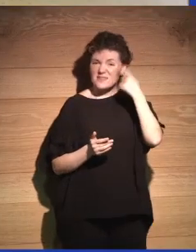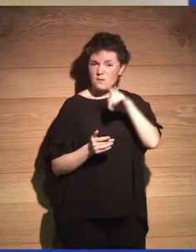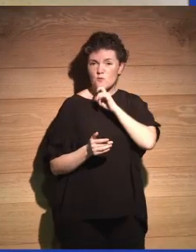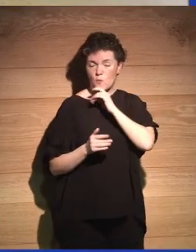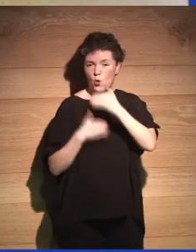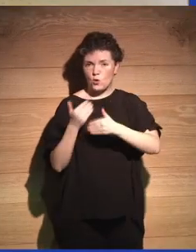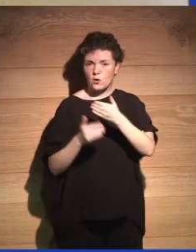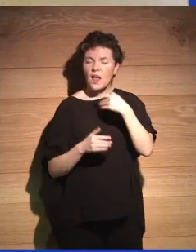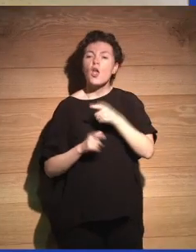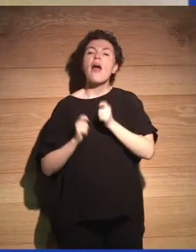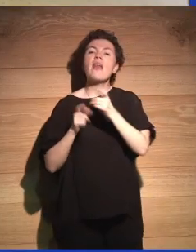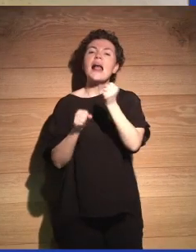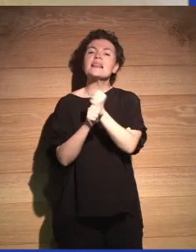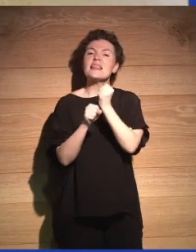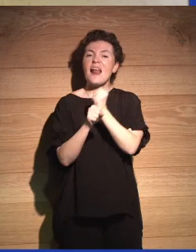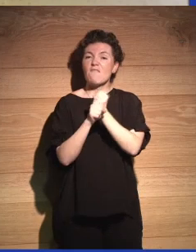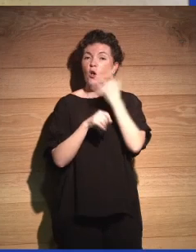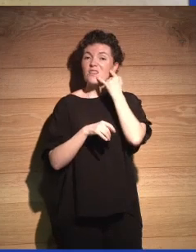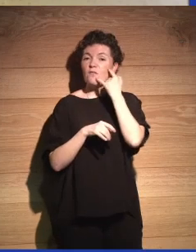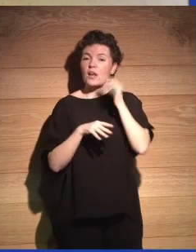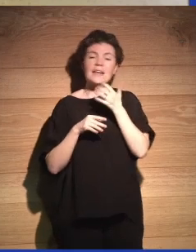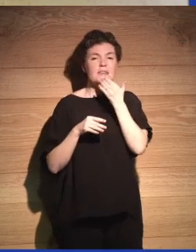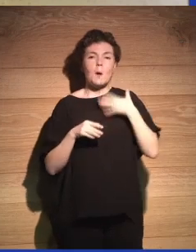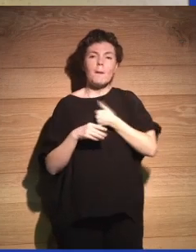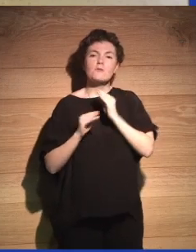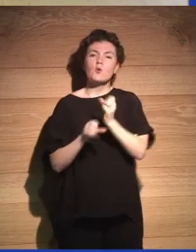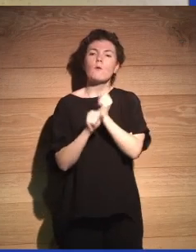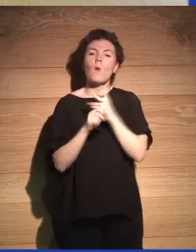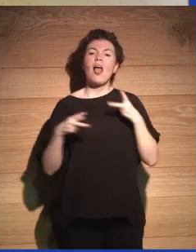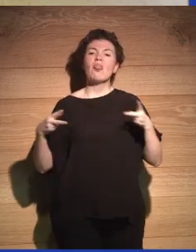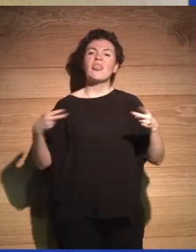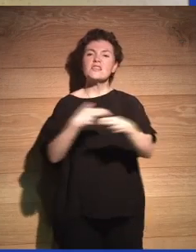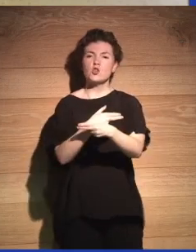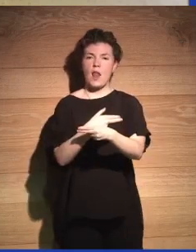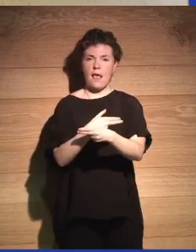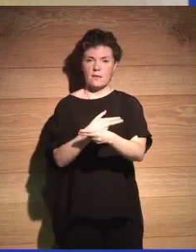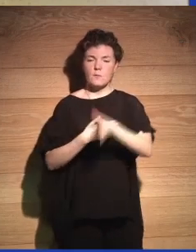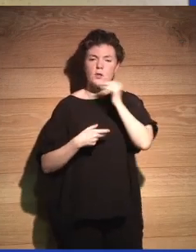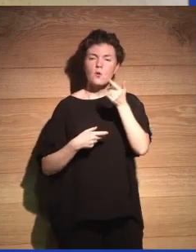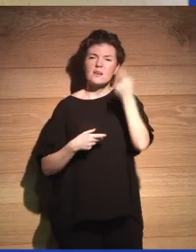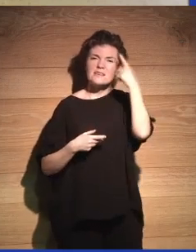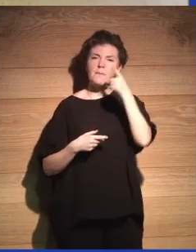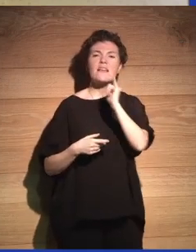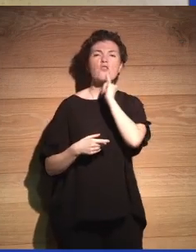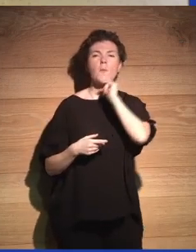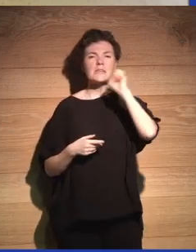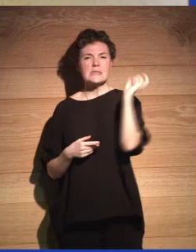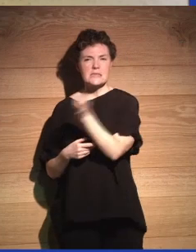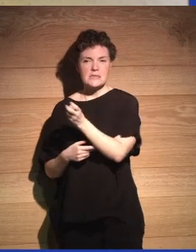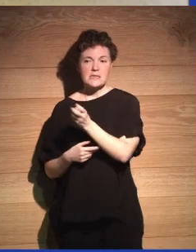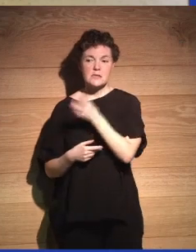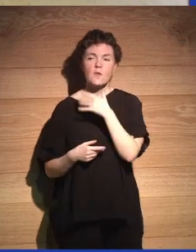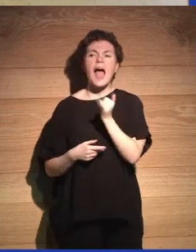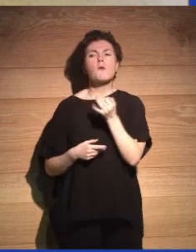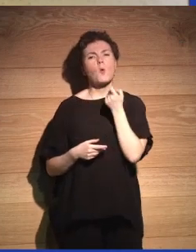ofrecieron trabajo en la Telefónica como censora. Sobre todo por sus conocimientos de idiomas. Y hay